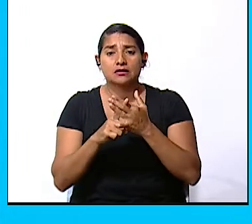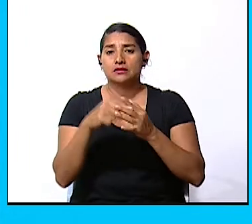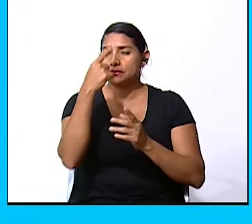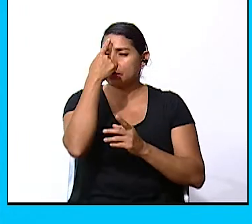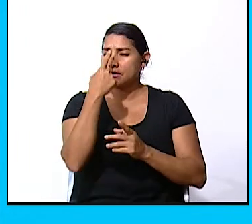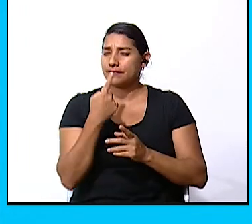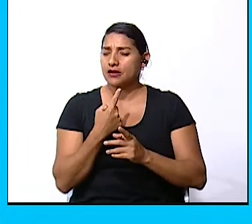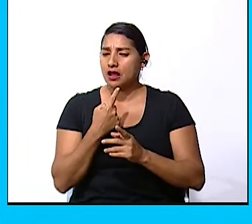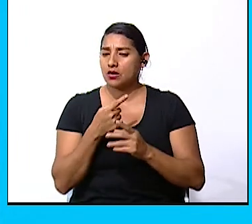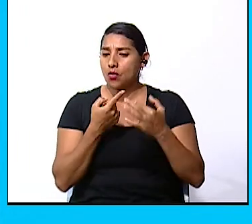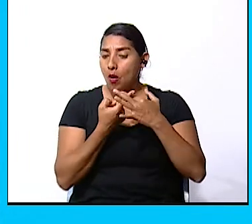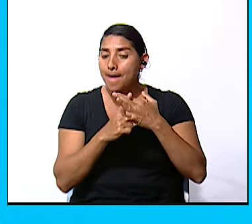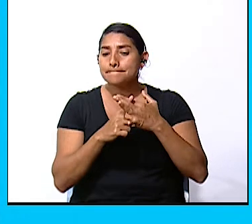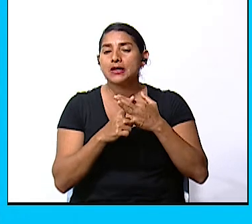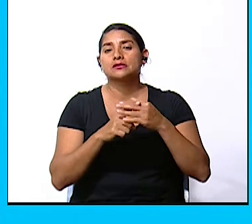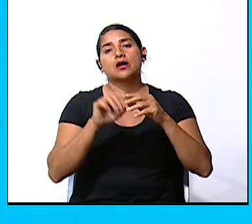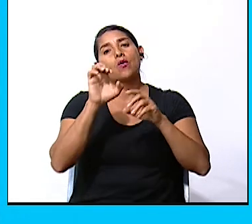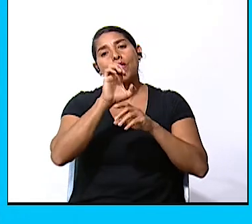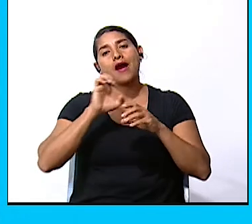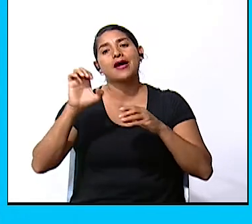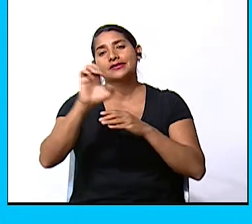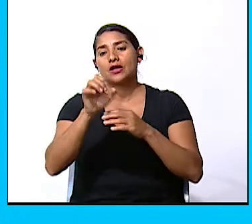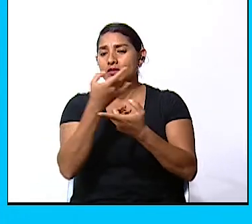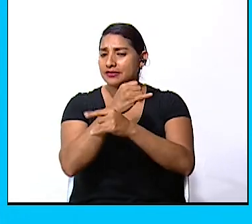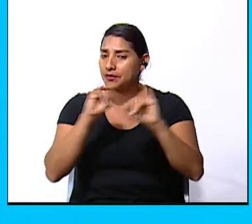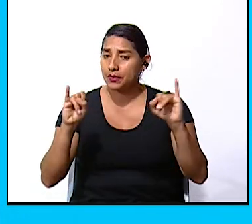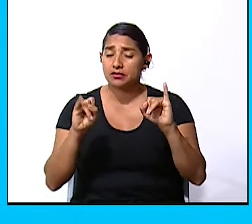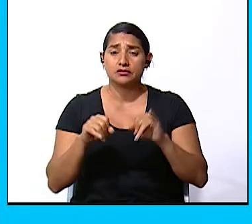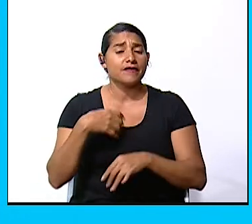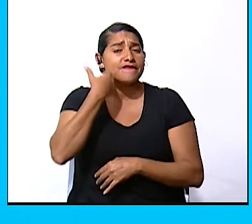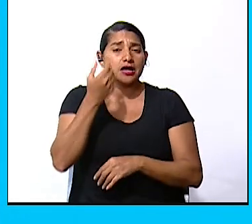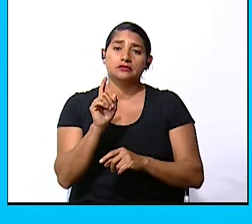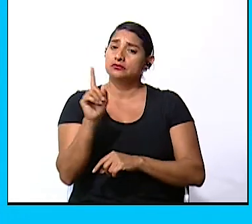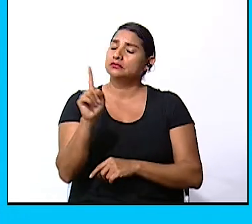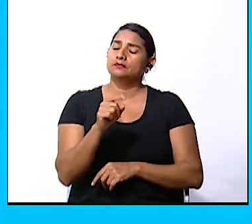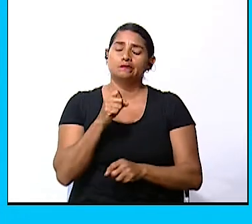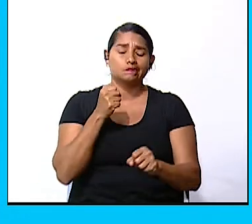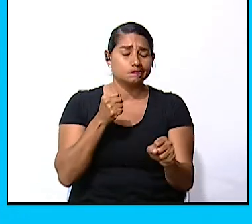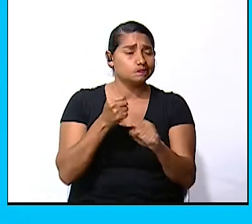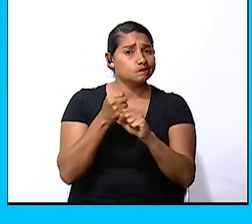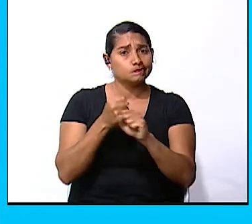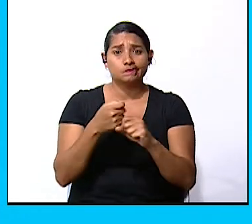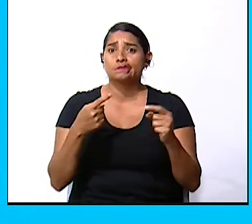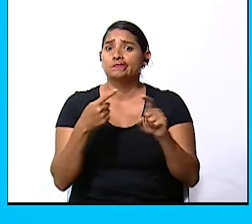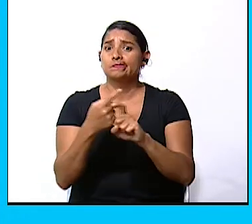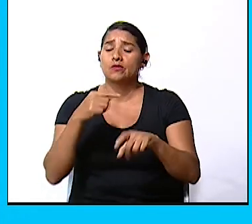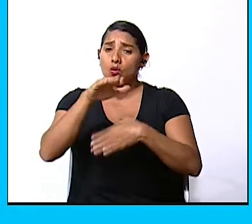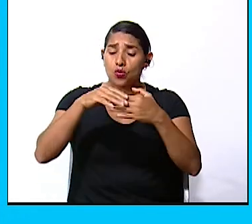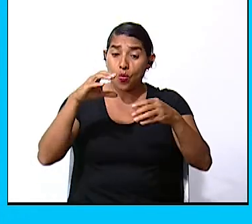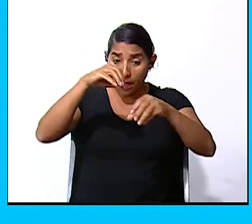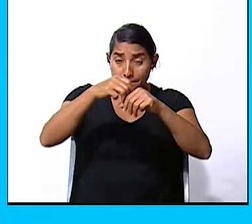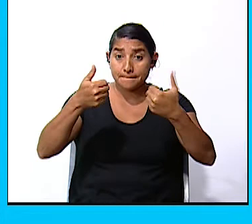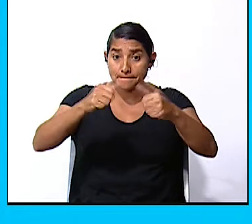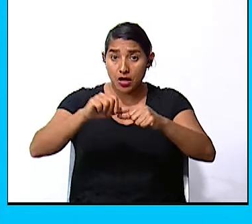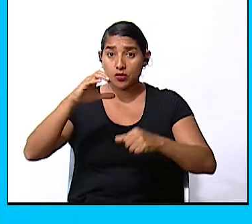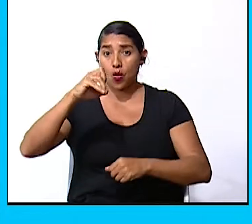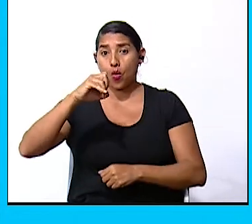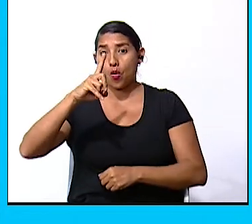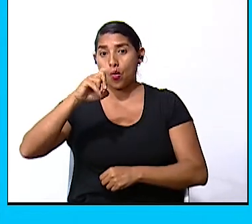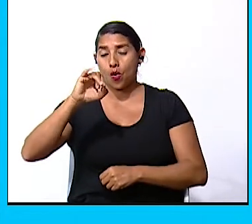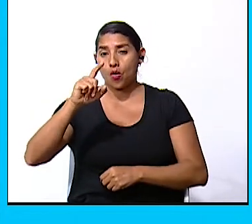perfilar una nación o un estado independiente. Eso no es cosa sencilla. Dentro de ese pacto de concordia se